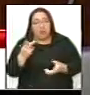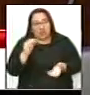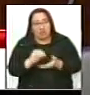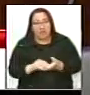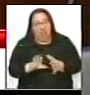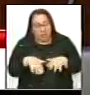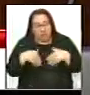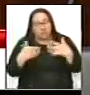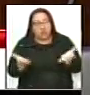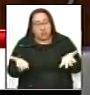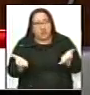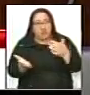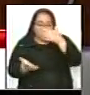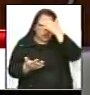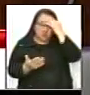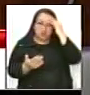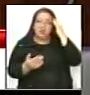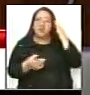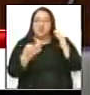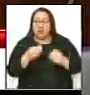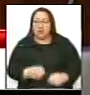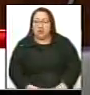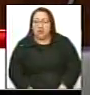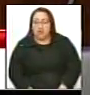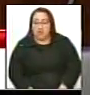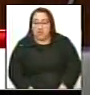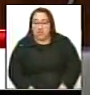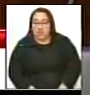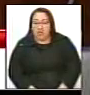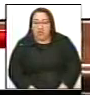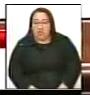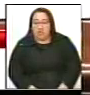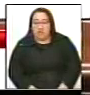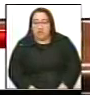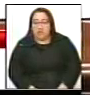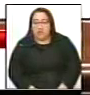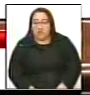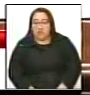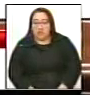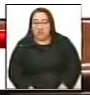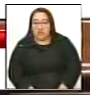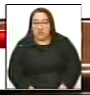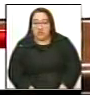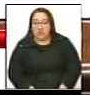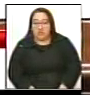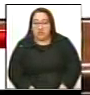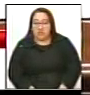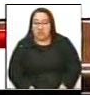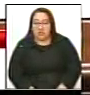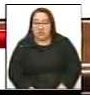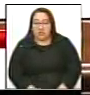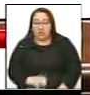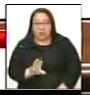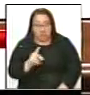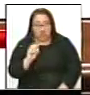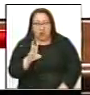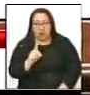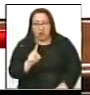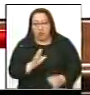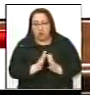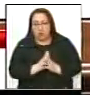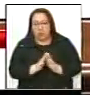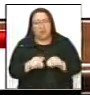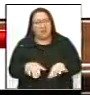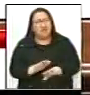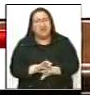Hay posibilidad de reivindicarse, por suerte, siempre. Congresista Acuña, un minuto. Vamos a darle el uso de la palabra por alusión, pero por favor que